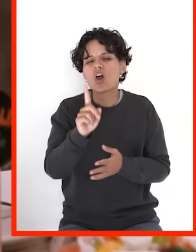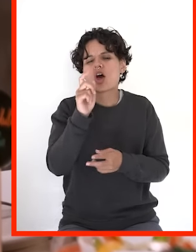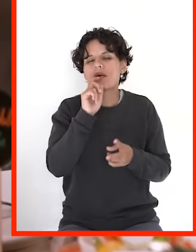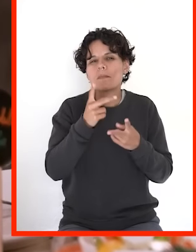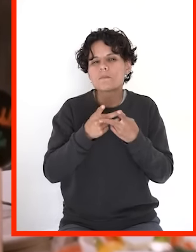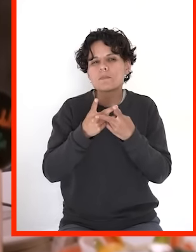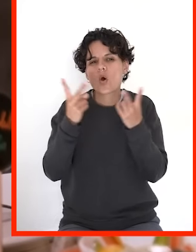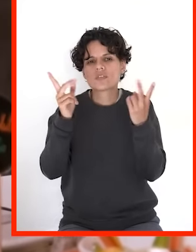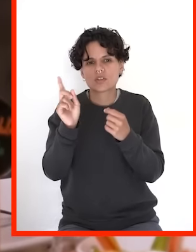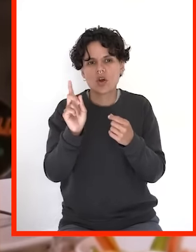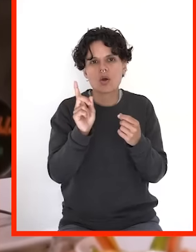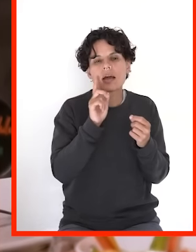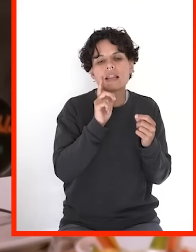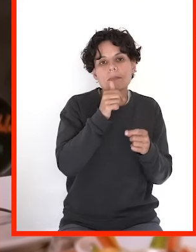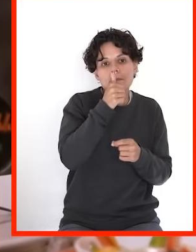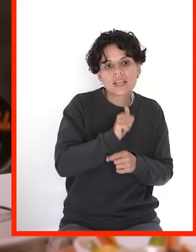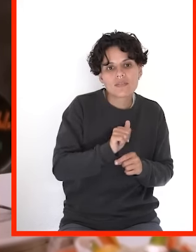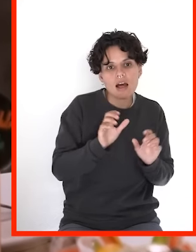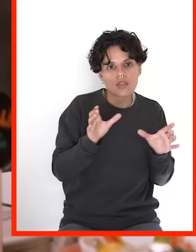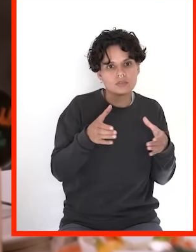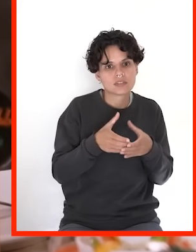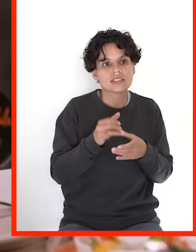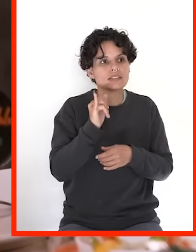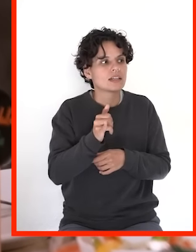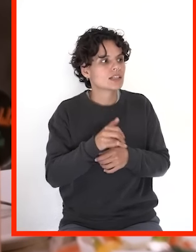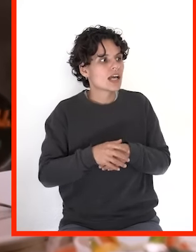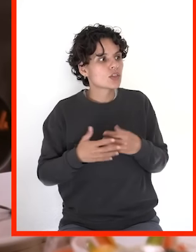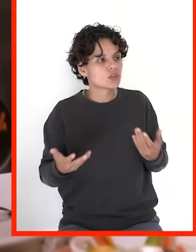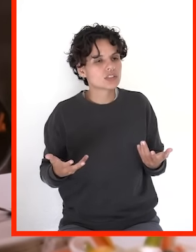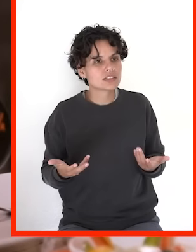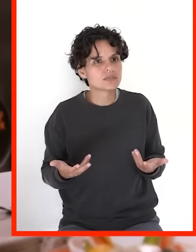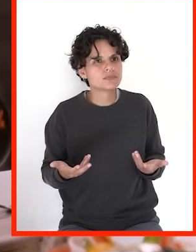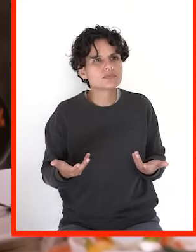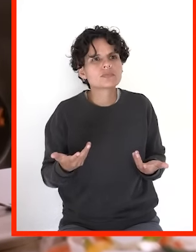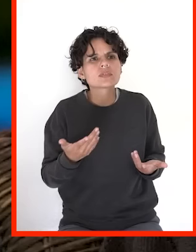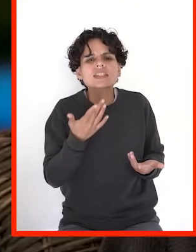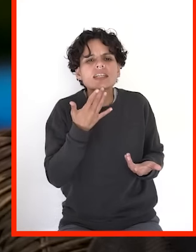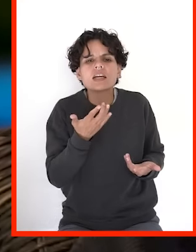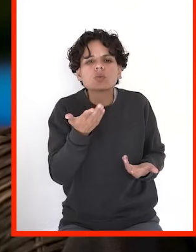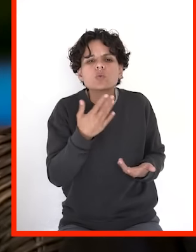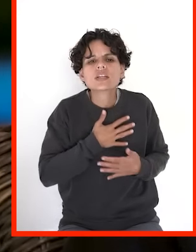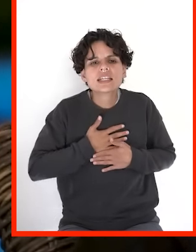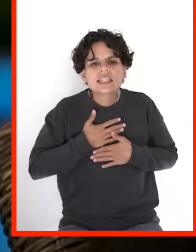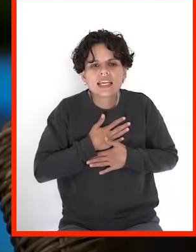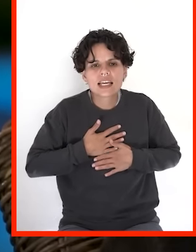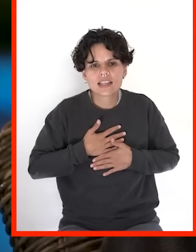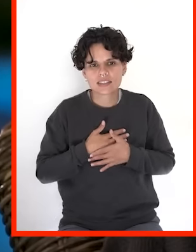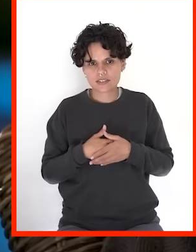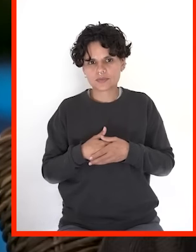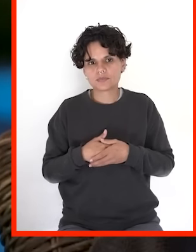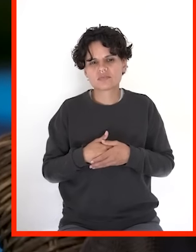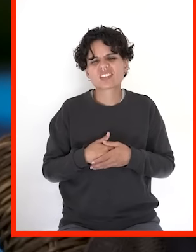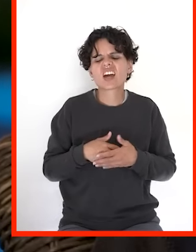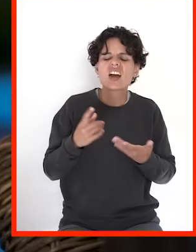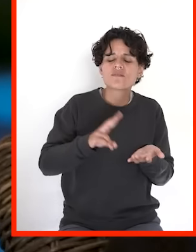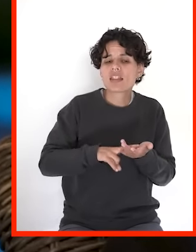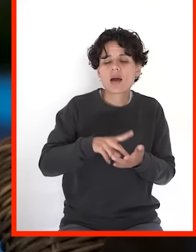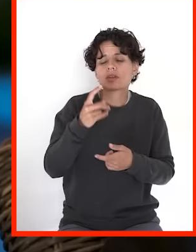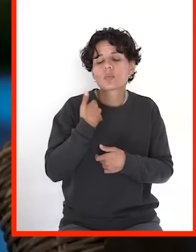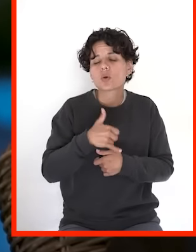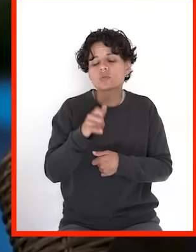privado. Tú siempre, cuando hemos estado en la vida y todo, tú siempre lo querías, bueno, hablar bien de. Que sí, te enseñó que no, mucho. Y tal. No me gusta hablar mal de